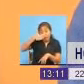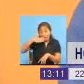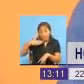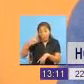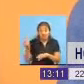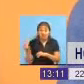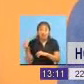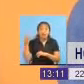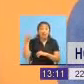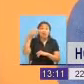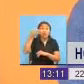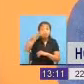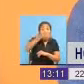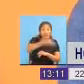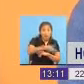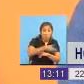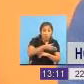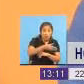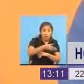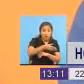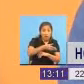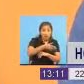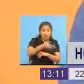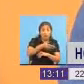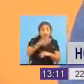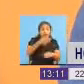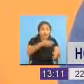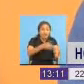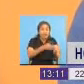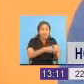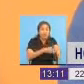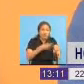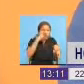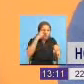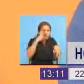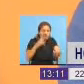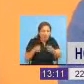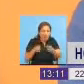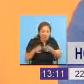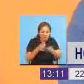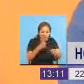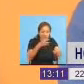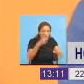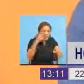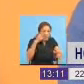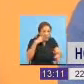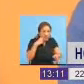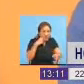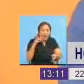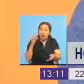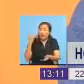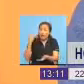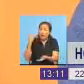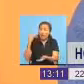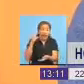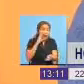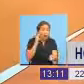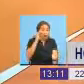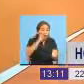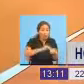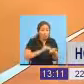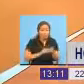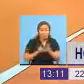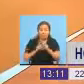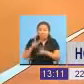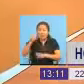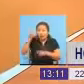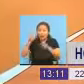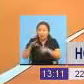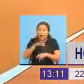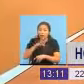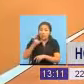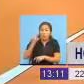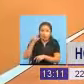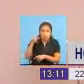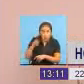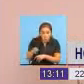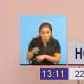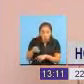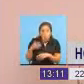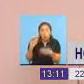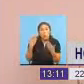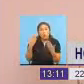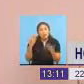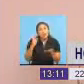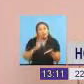posterior a esto en la vieja estación bueno algo más para destacar decirle al jujeño sobre este